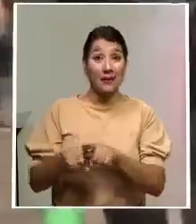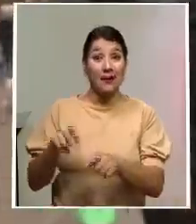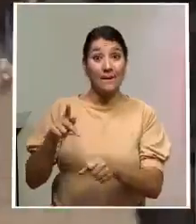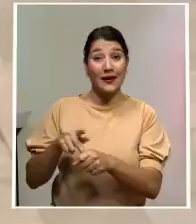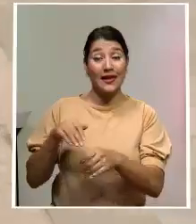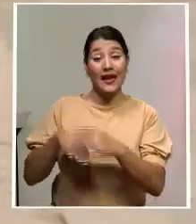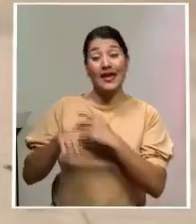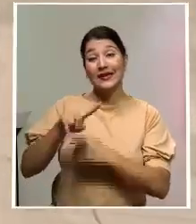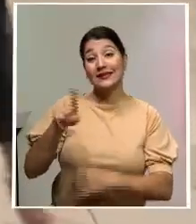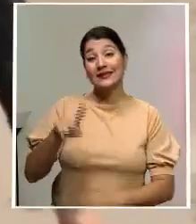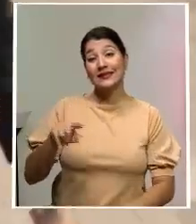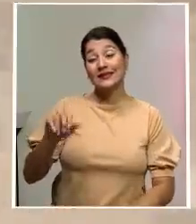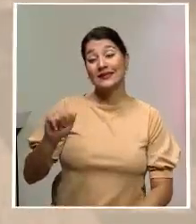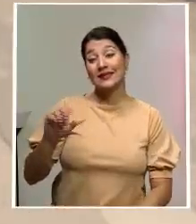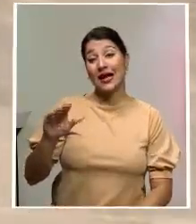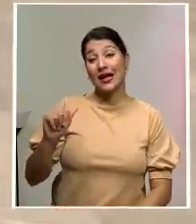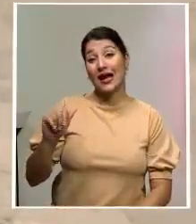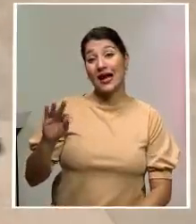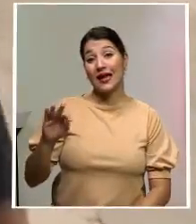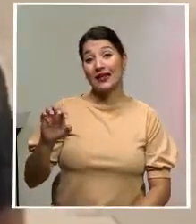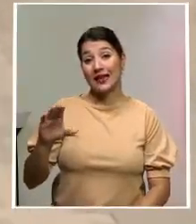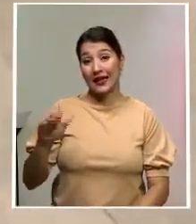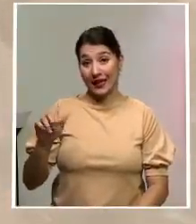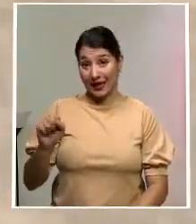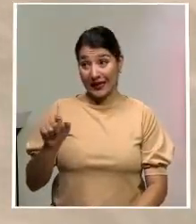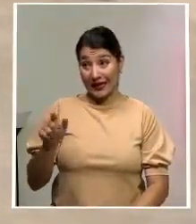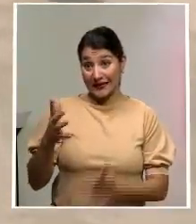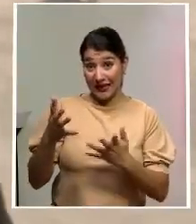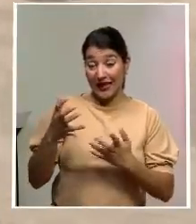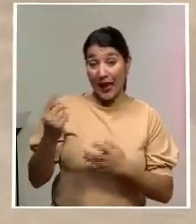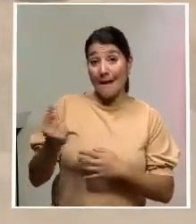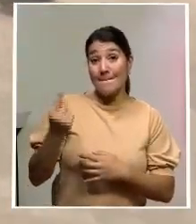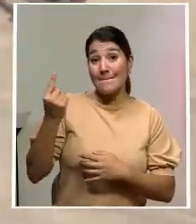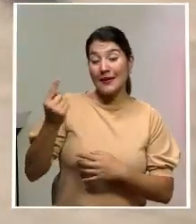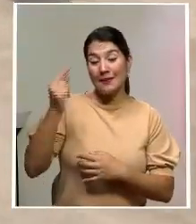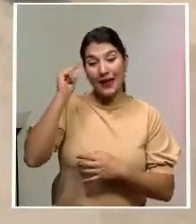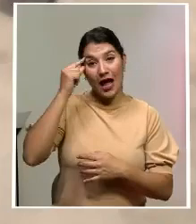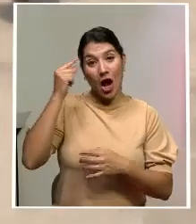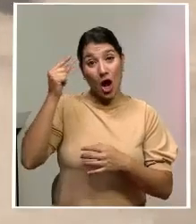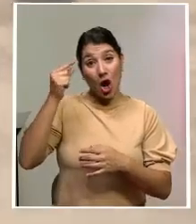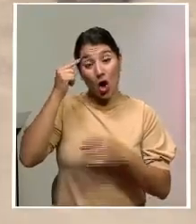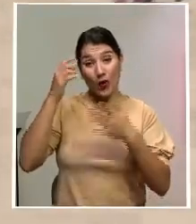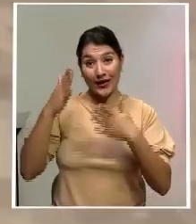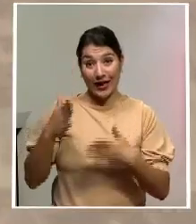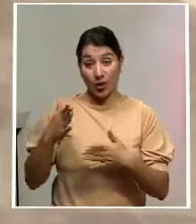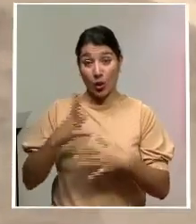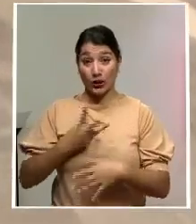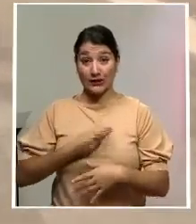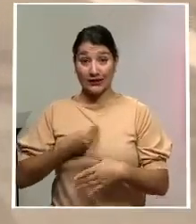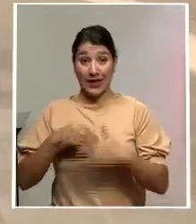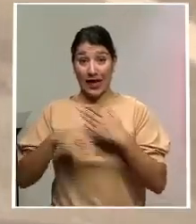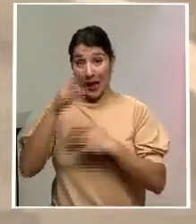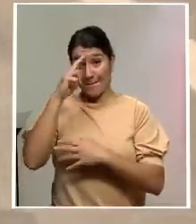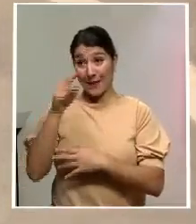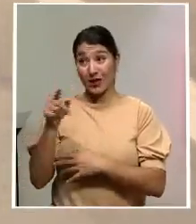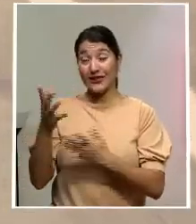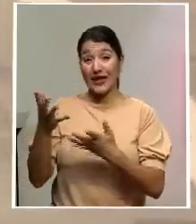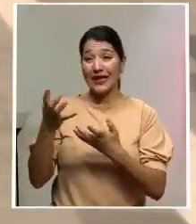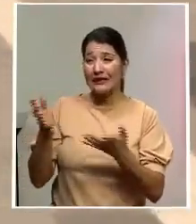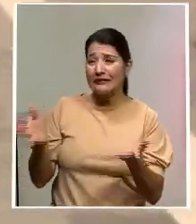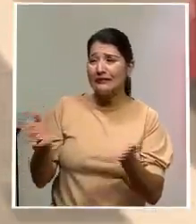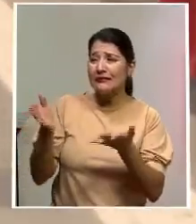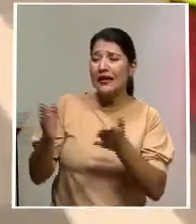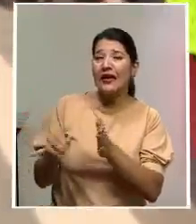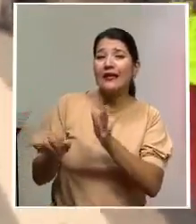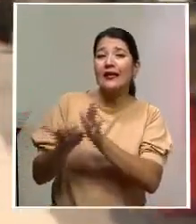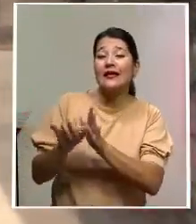Zacatecas, al norte del país, buscando convertirse en la primera gobernadora transexual de México. Pretende impulsar la identidad de